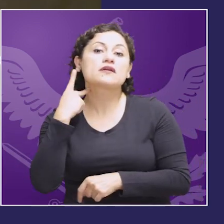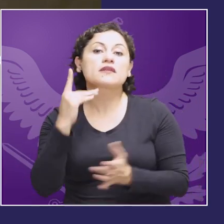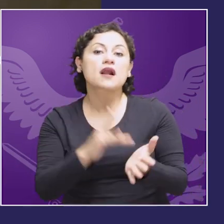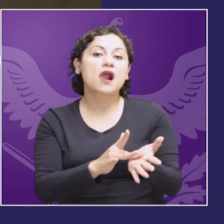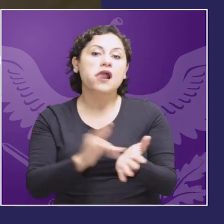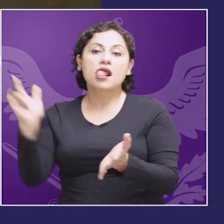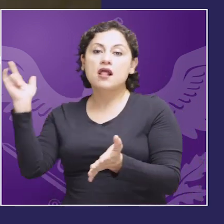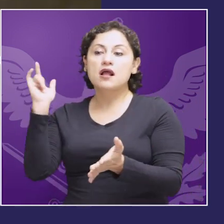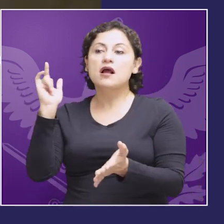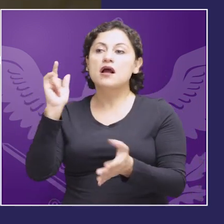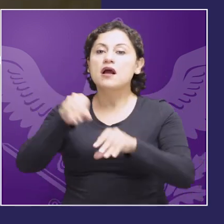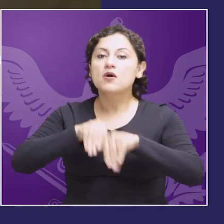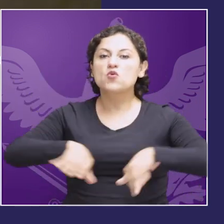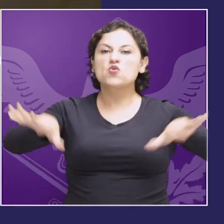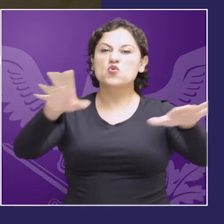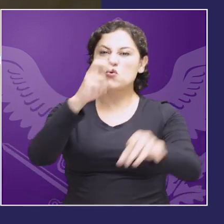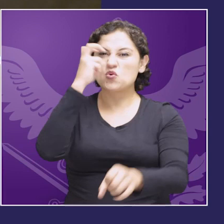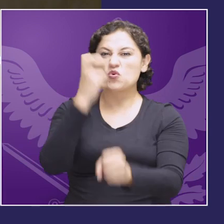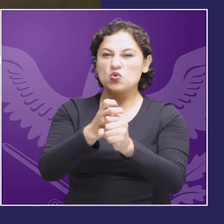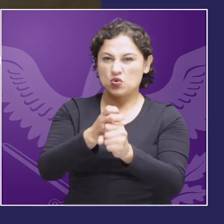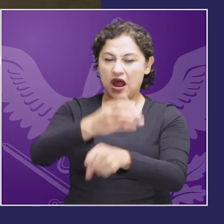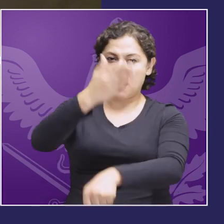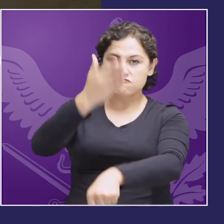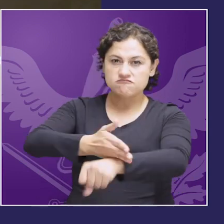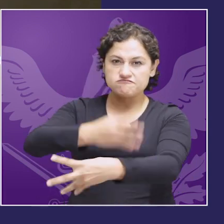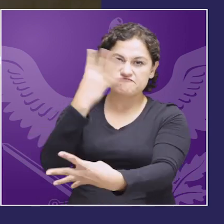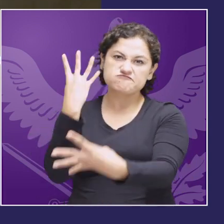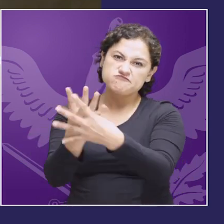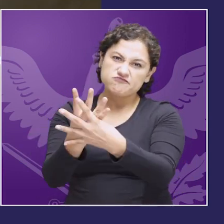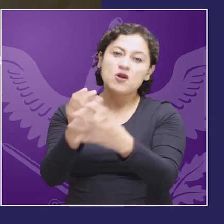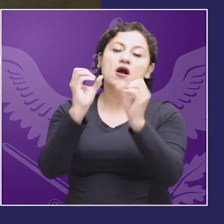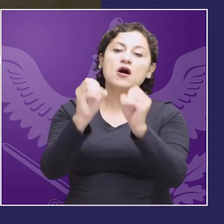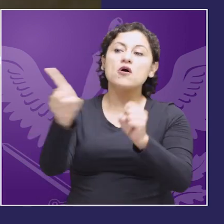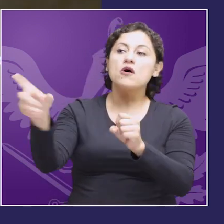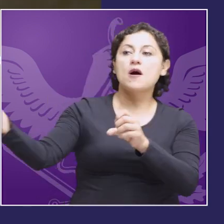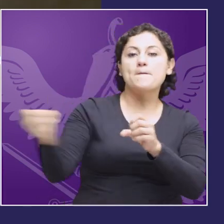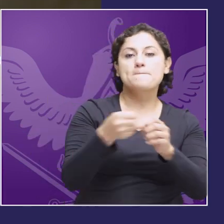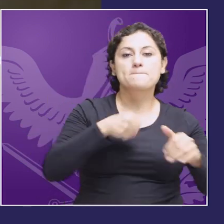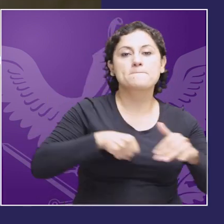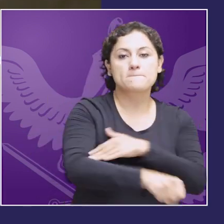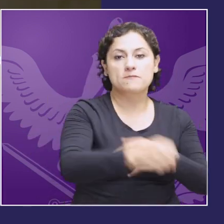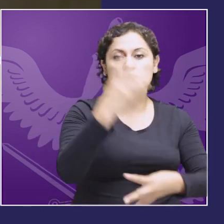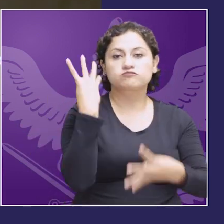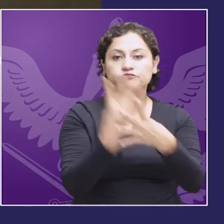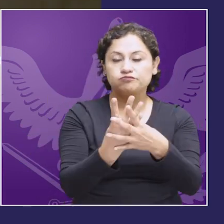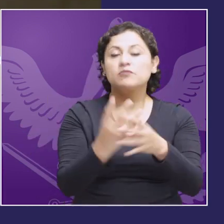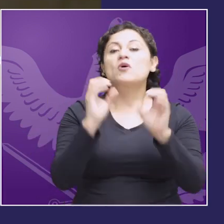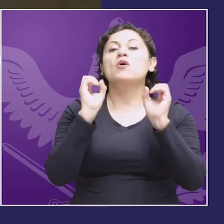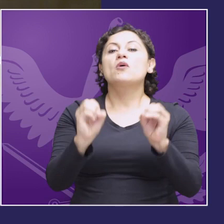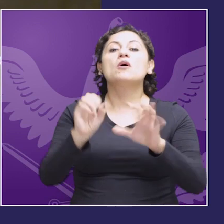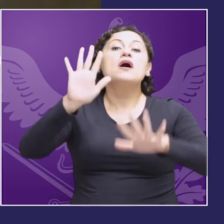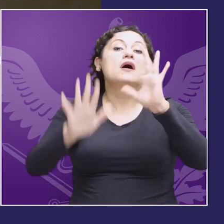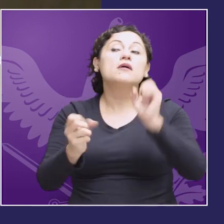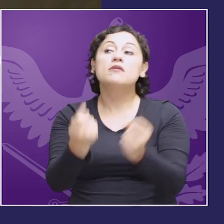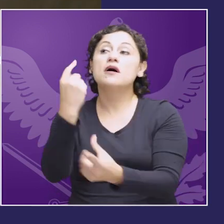Otra respuesta muy común es el populismo penal. Cuando pasa esto a nivel político, se endurecen